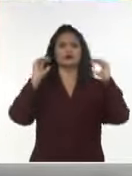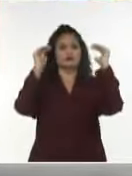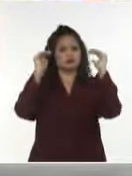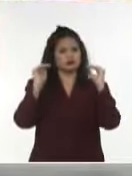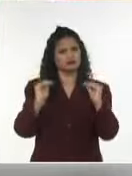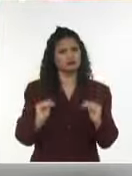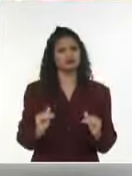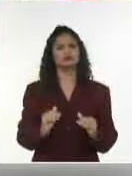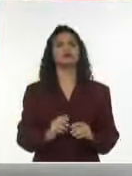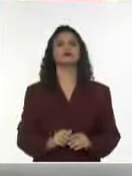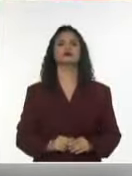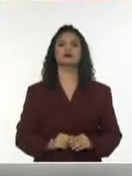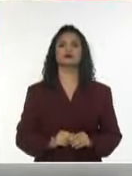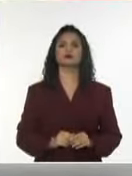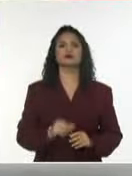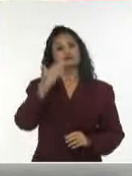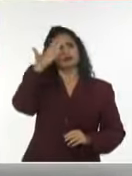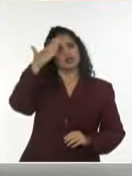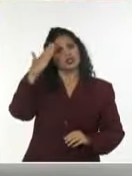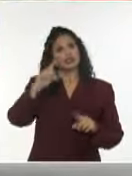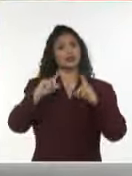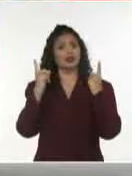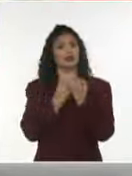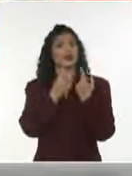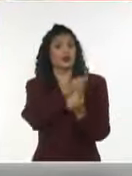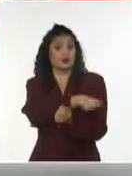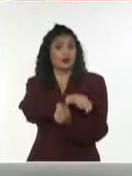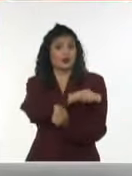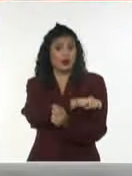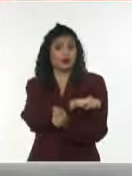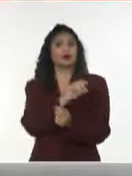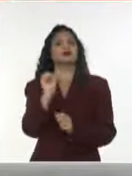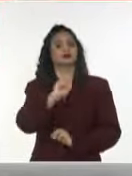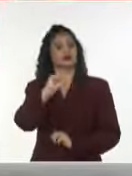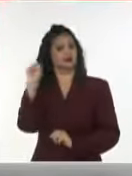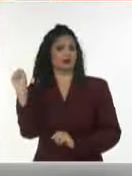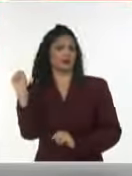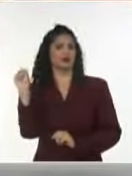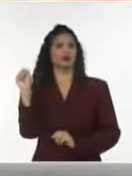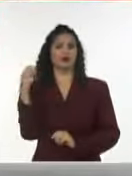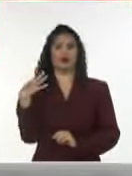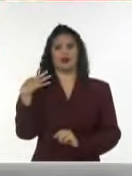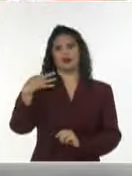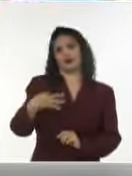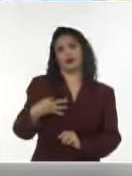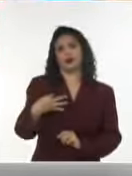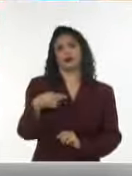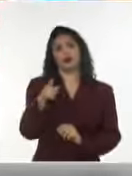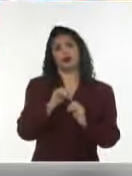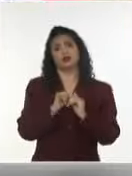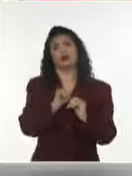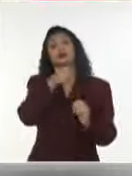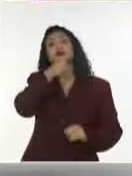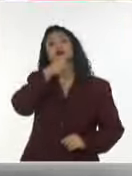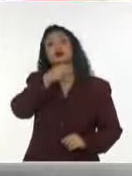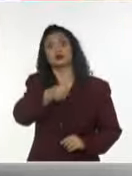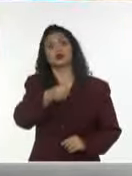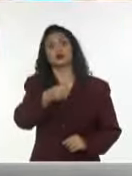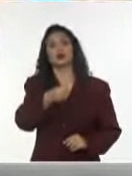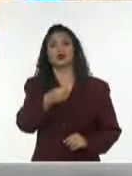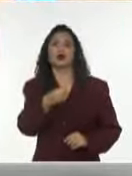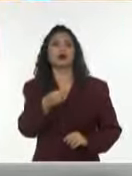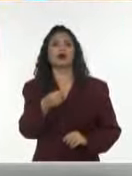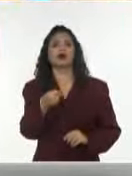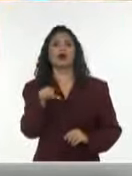veedores electorales y al resto de personas que hicieron posible el evento electoral. Maduro denunció asimismo los intentos de hackeo del sistema